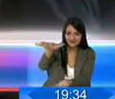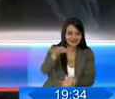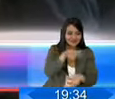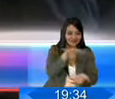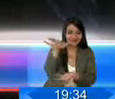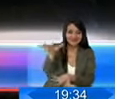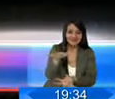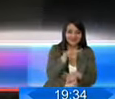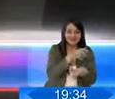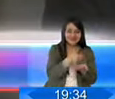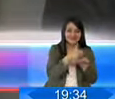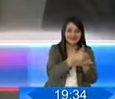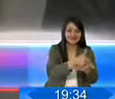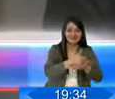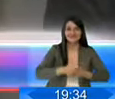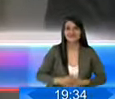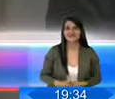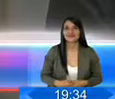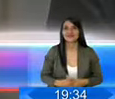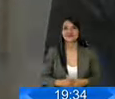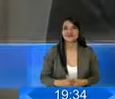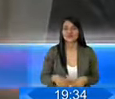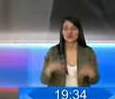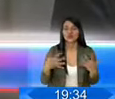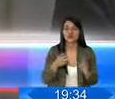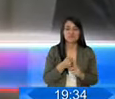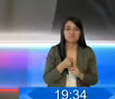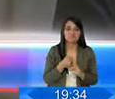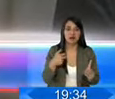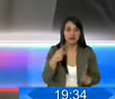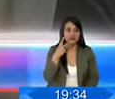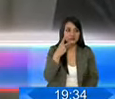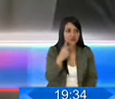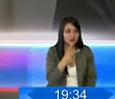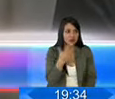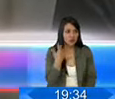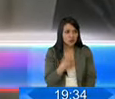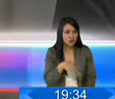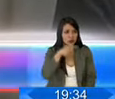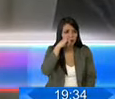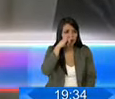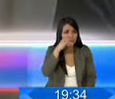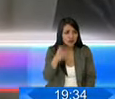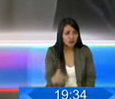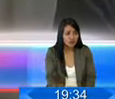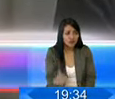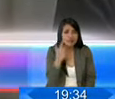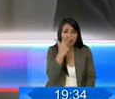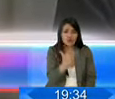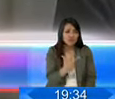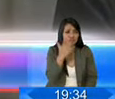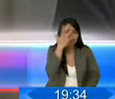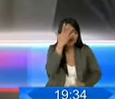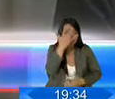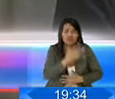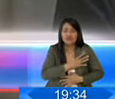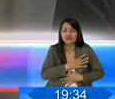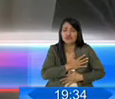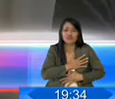aportes. El gran impacto que nos causó al ver un niño de tan corta edad con esta terrible enfermedad